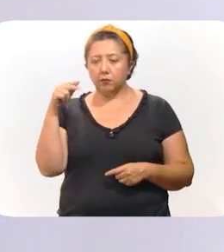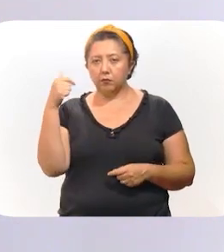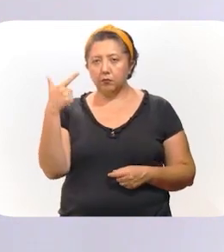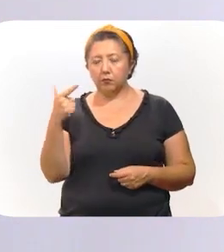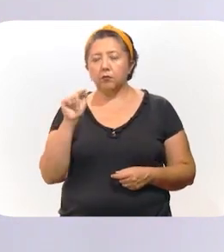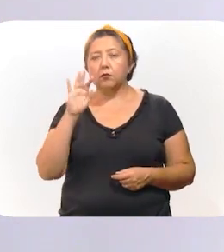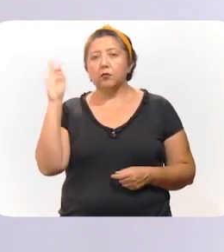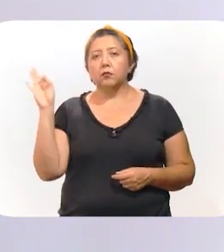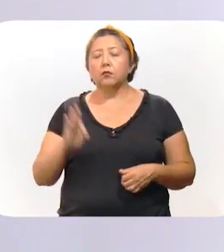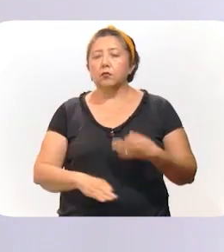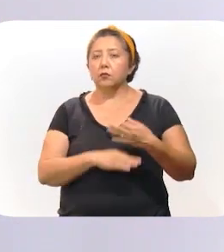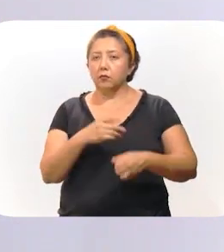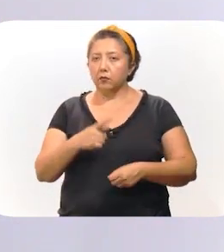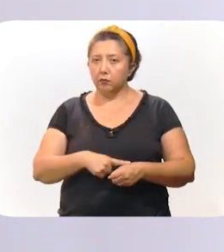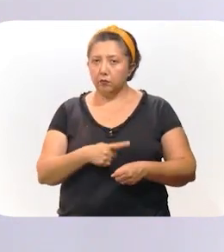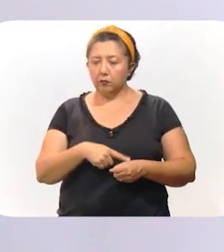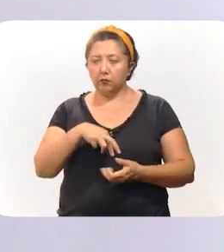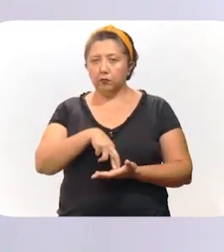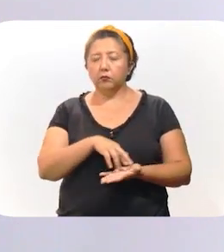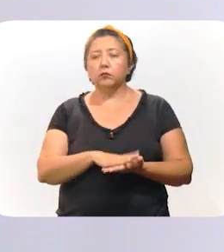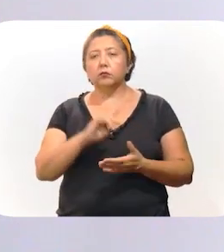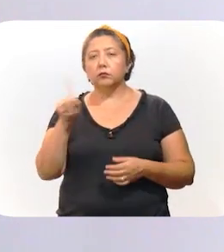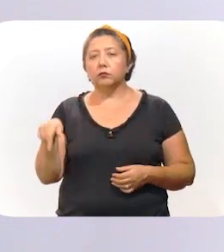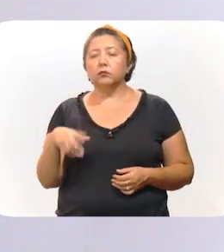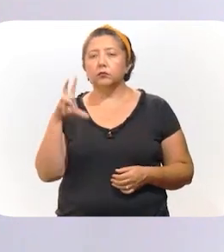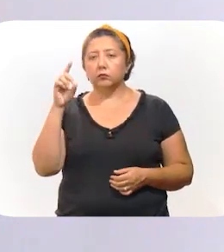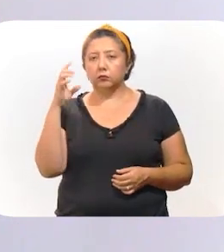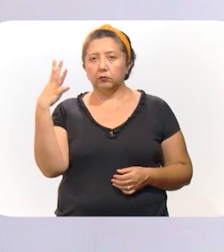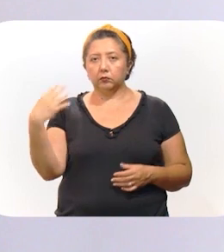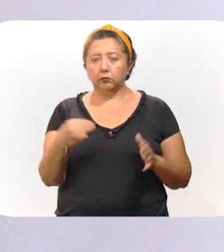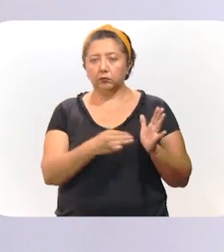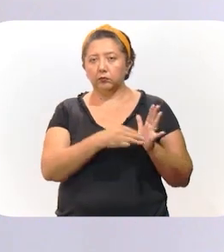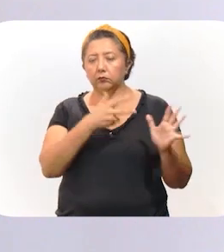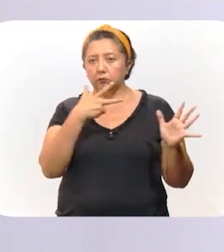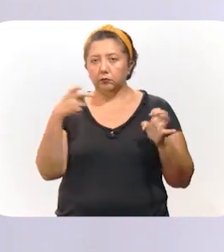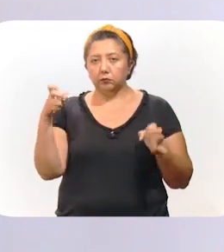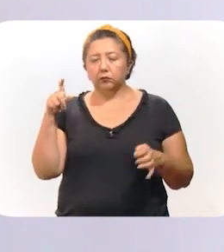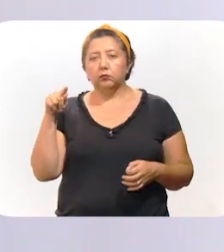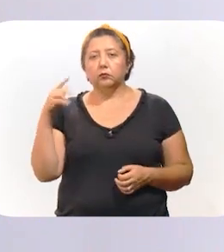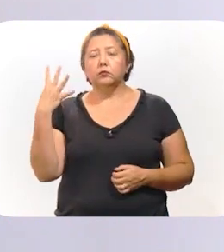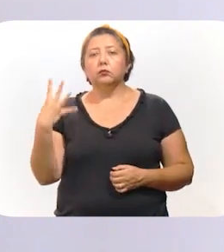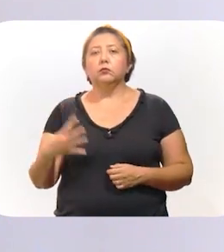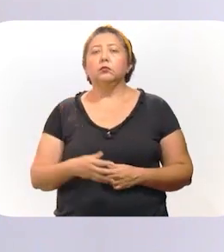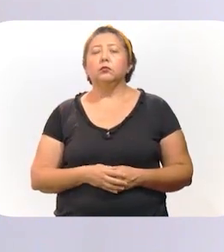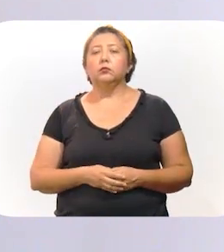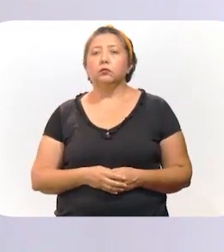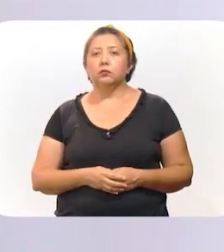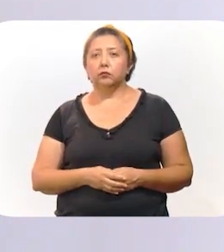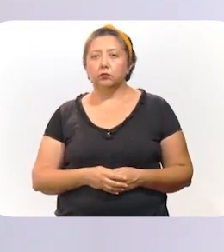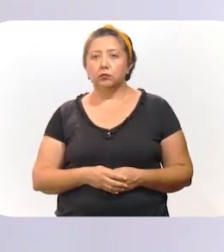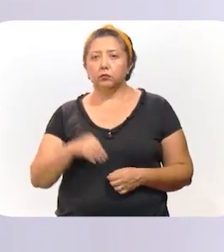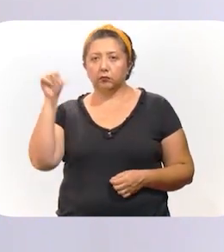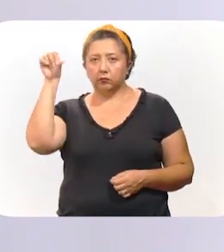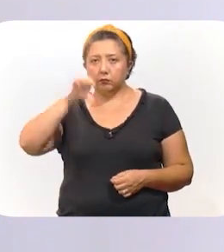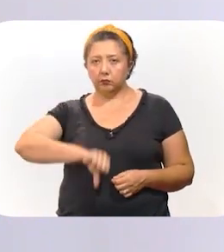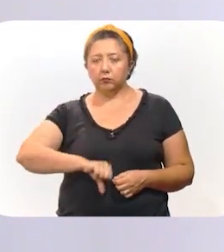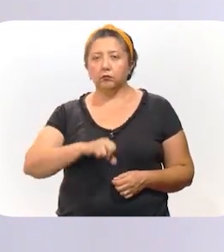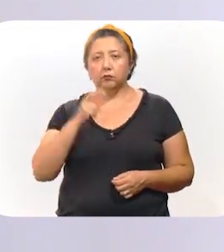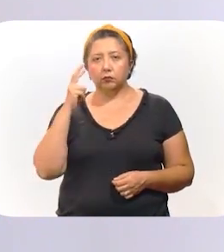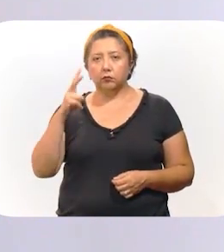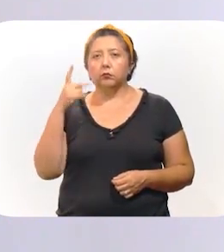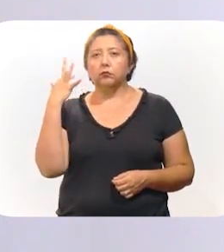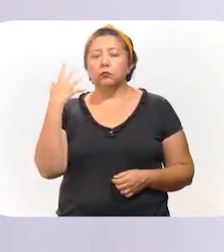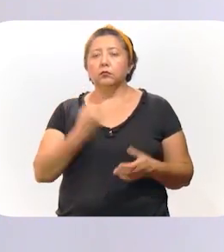el 87% del total de contagios registrados que son 34.874. Hoy se